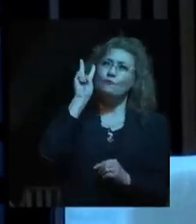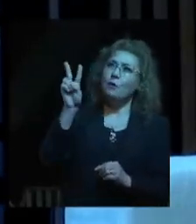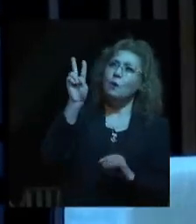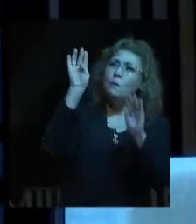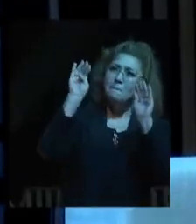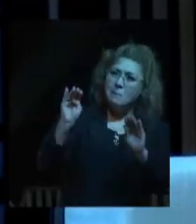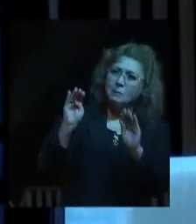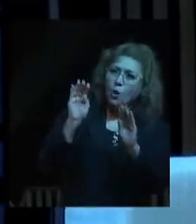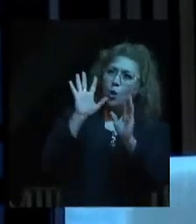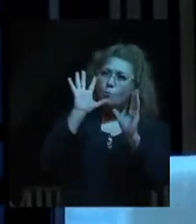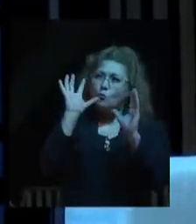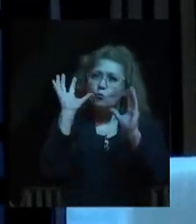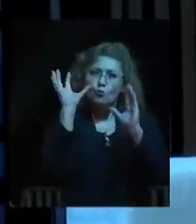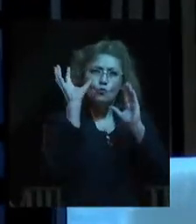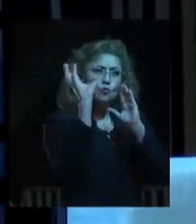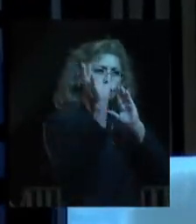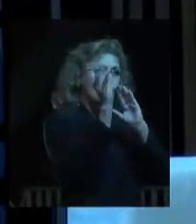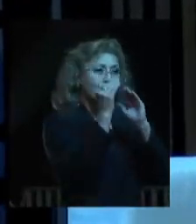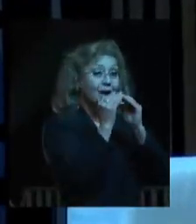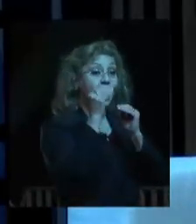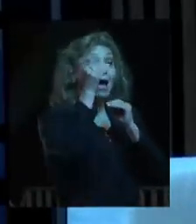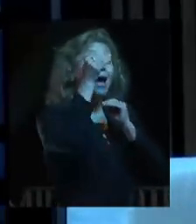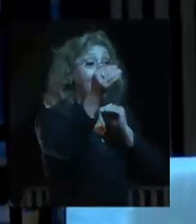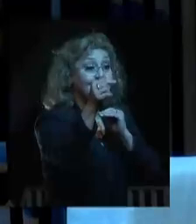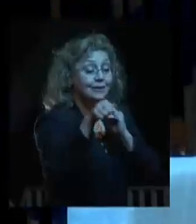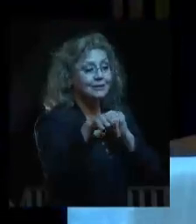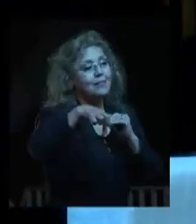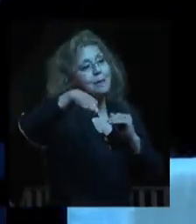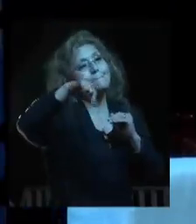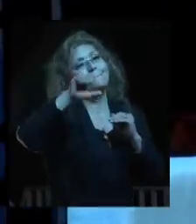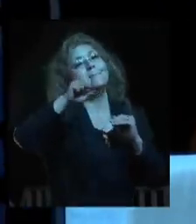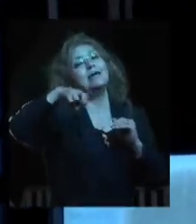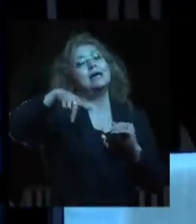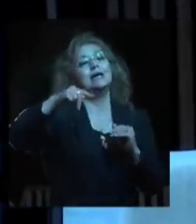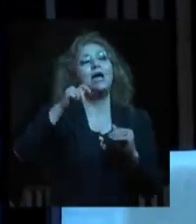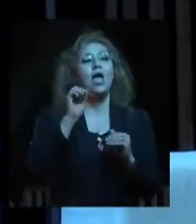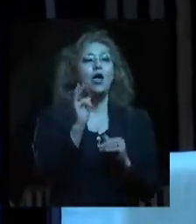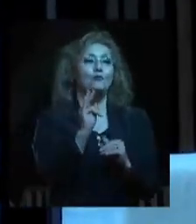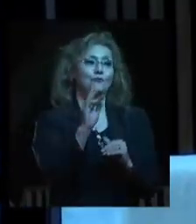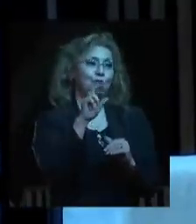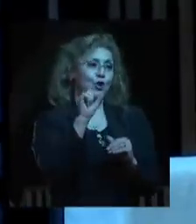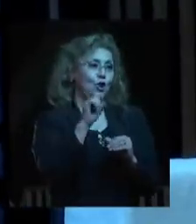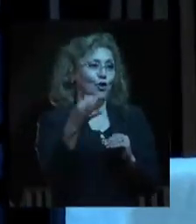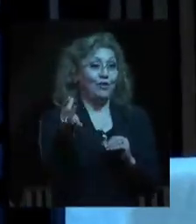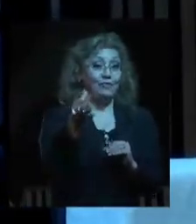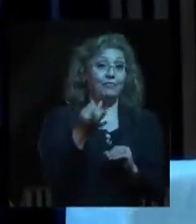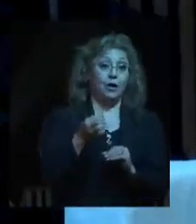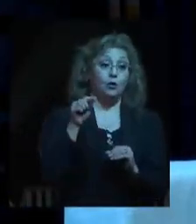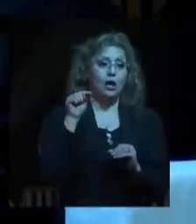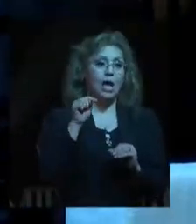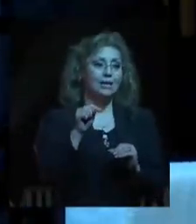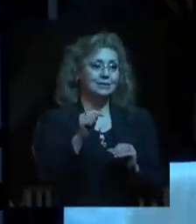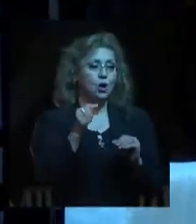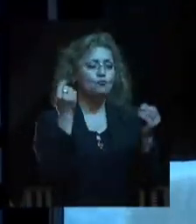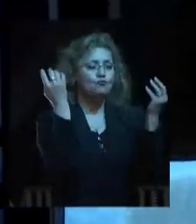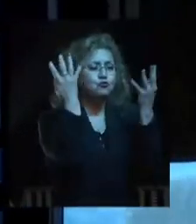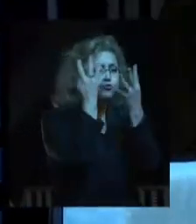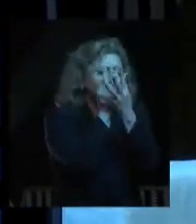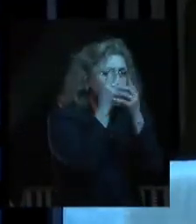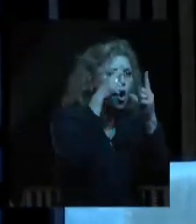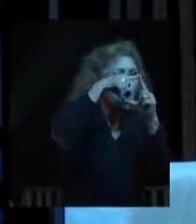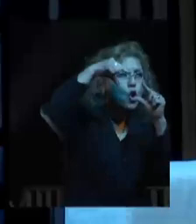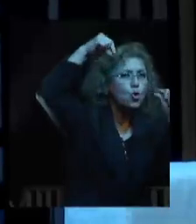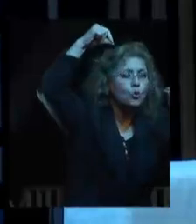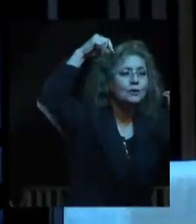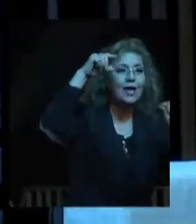luna, a pesar de que Pink Floyd, que debe haber fumado algo ilegal, dijo que era el lado oscuro de la luna. No,